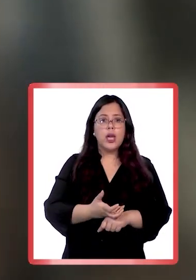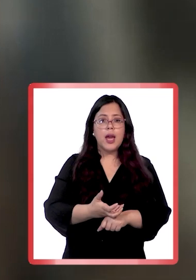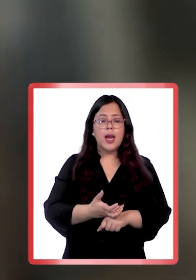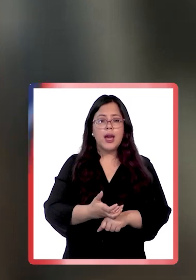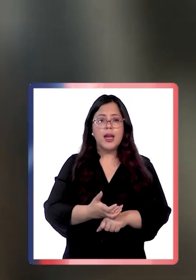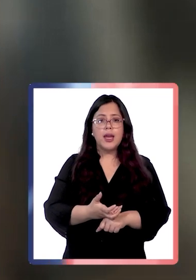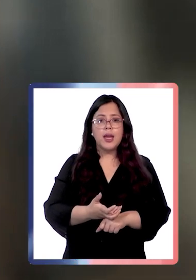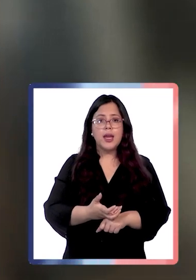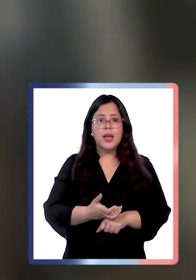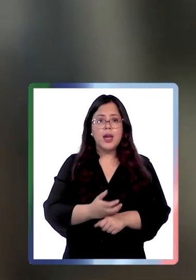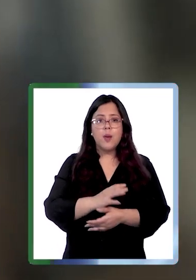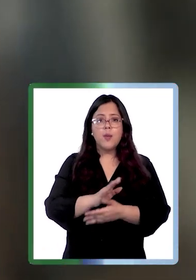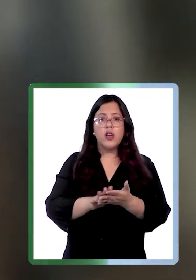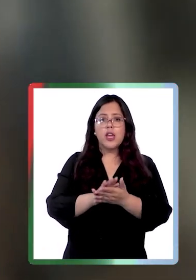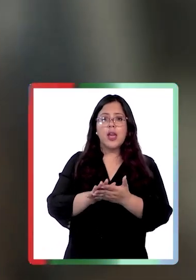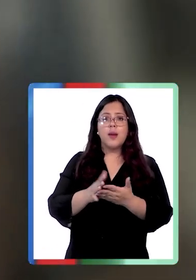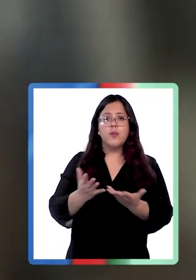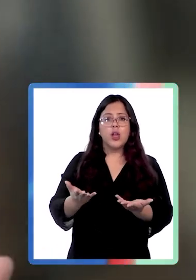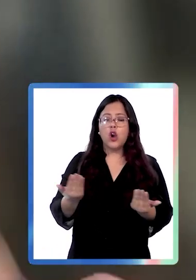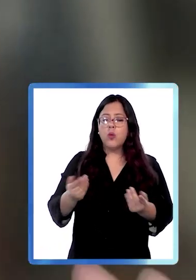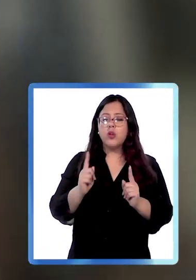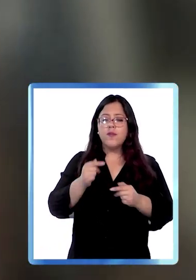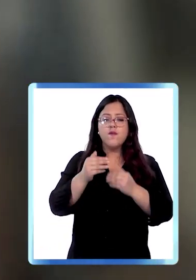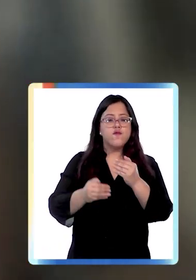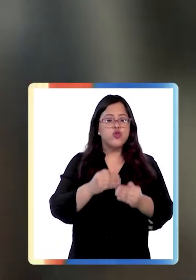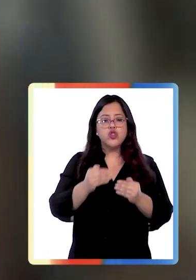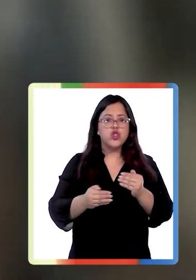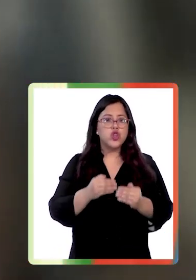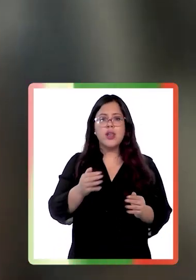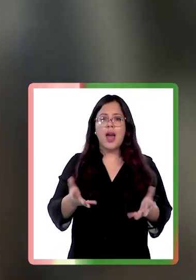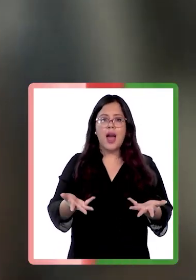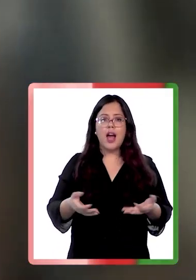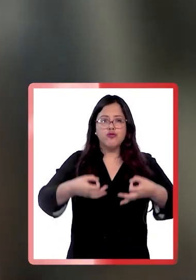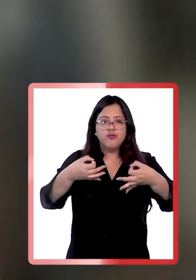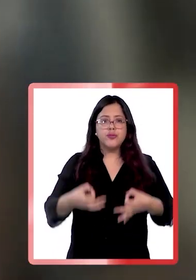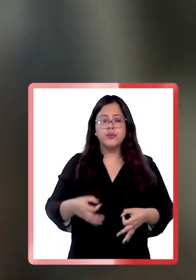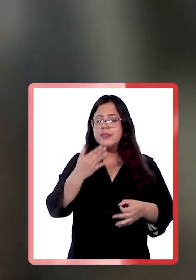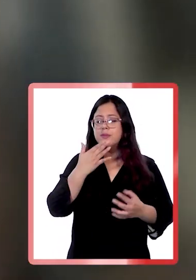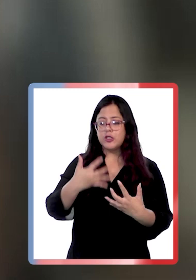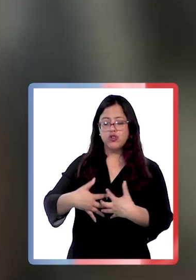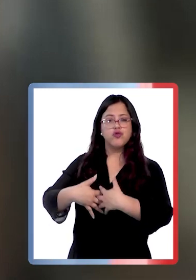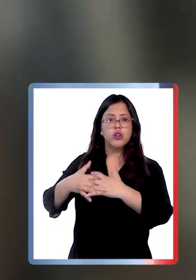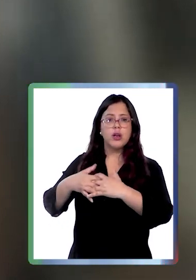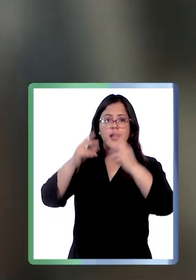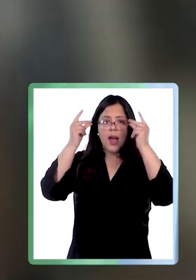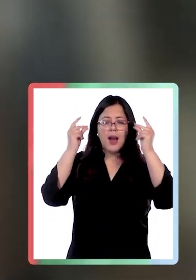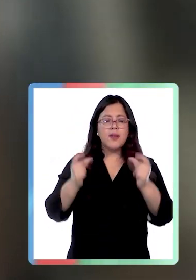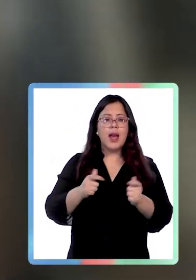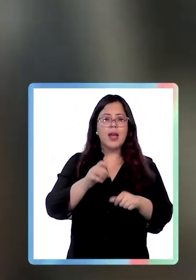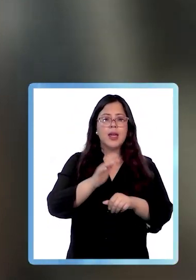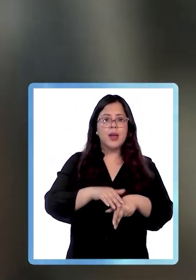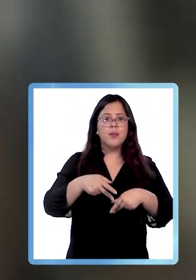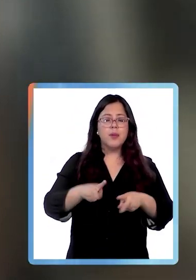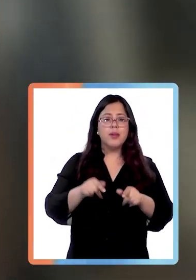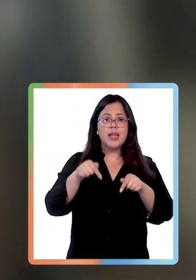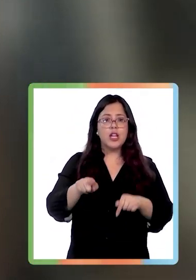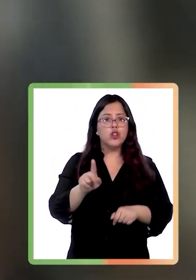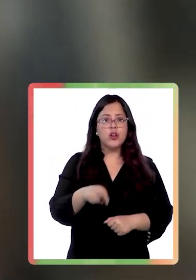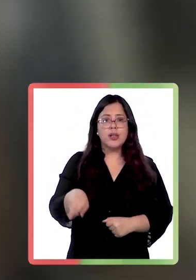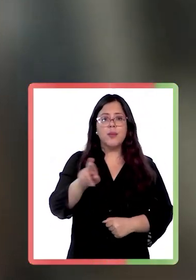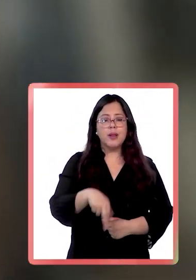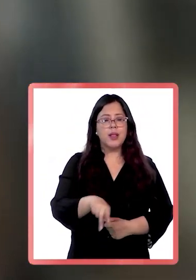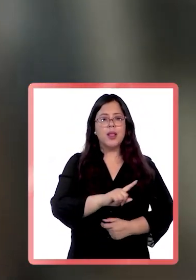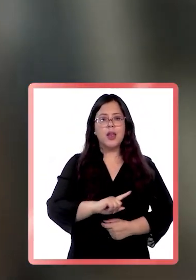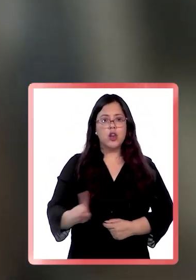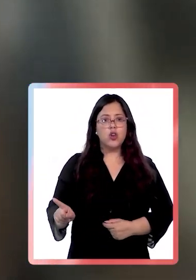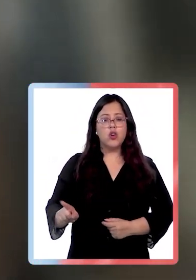rompe, ¿cierto? Como la imagen ideal de cómo debieran funcionar las cosas por un lado, y se fortalecen las habilidades que